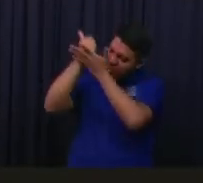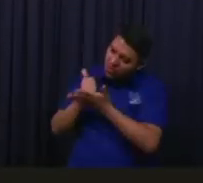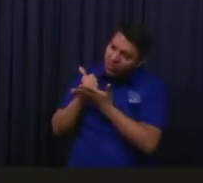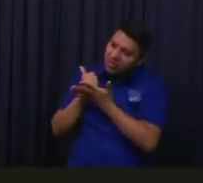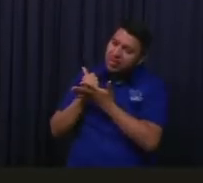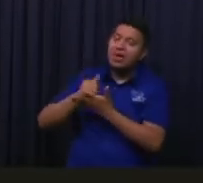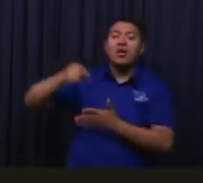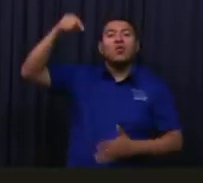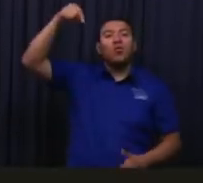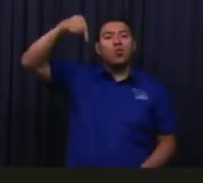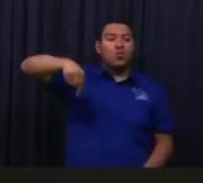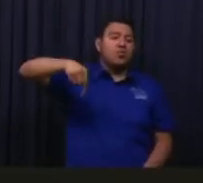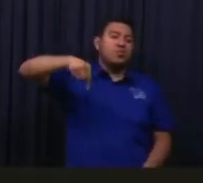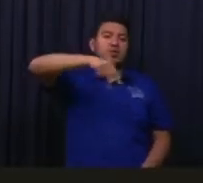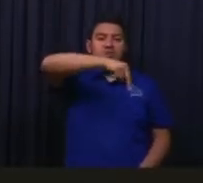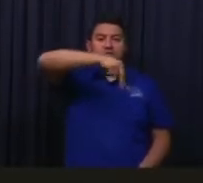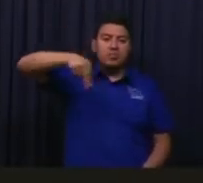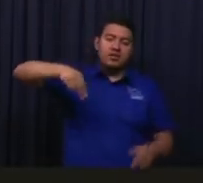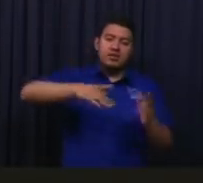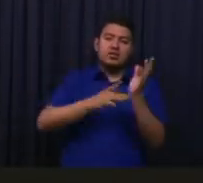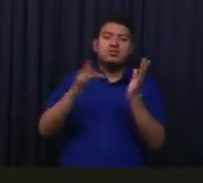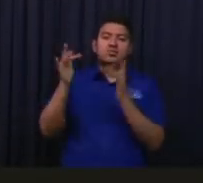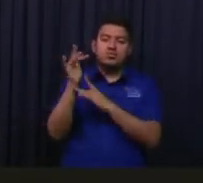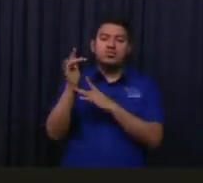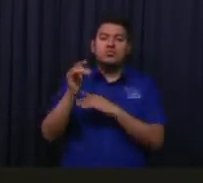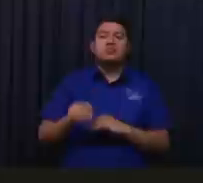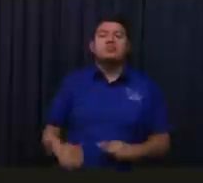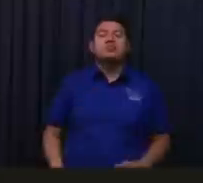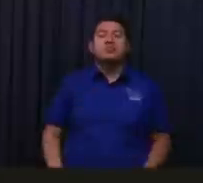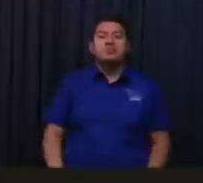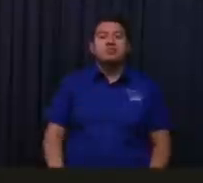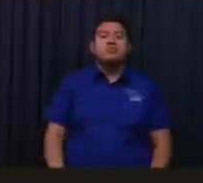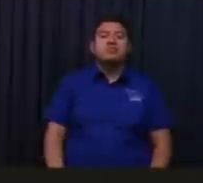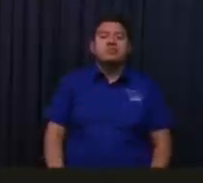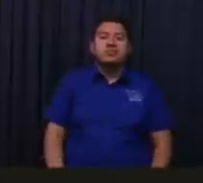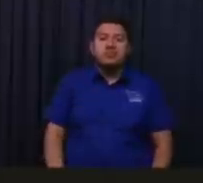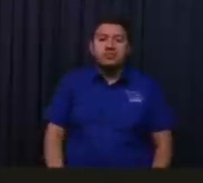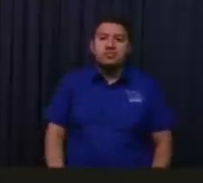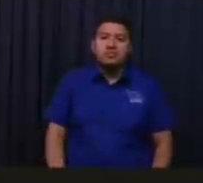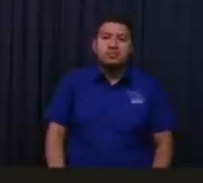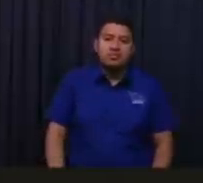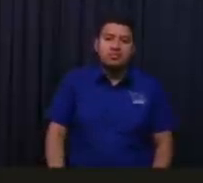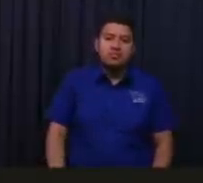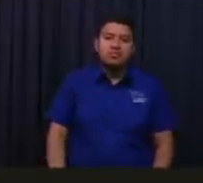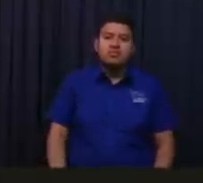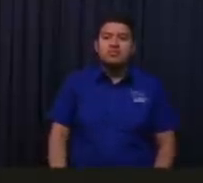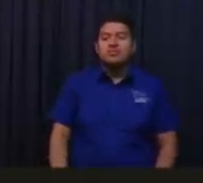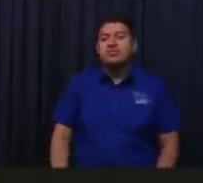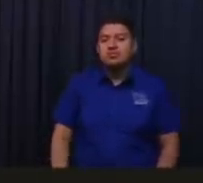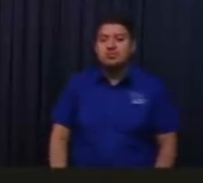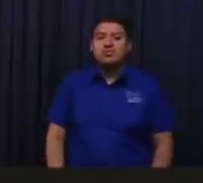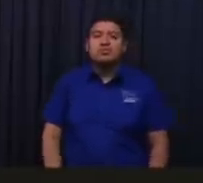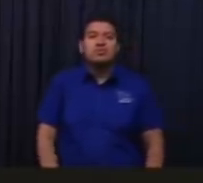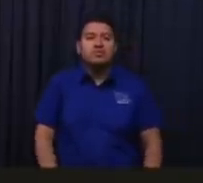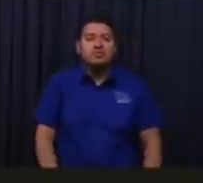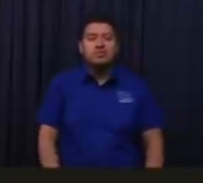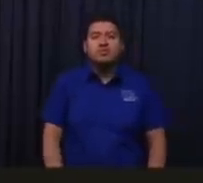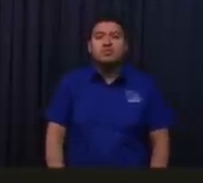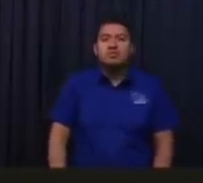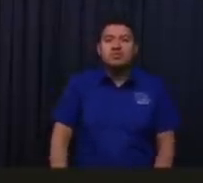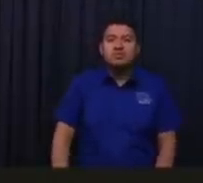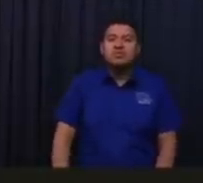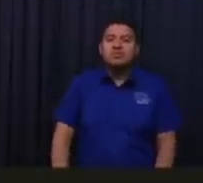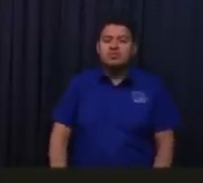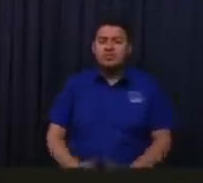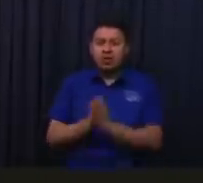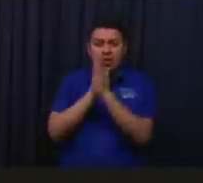hoy, en el nombre de Jesús. Gracias, papito lindo. Gracias, gracias, gracias. Hoy venimos delante